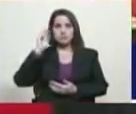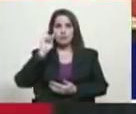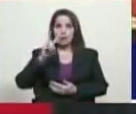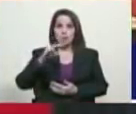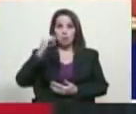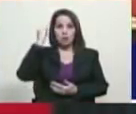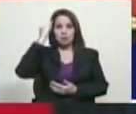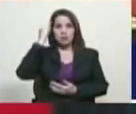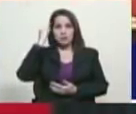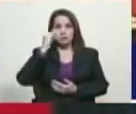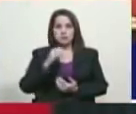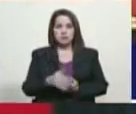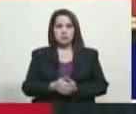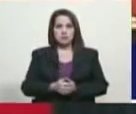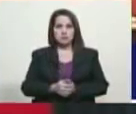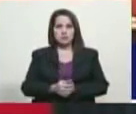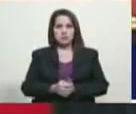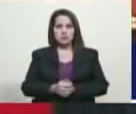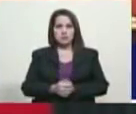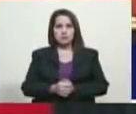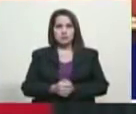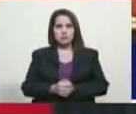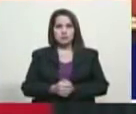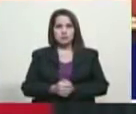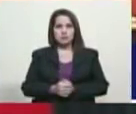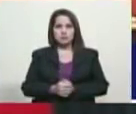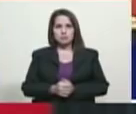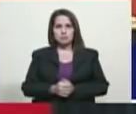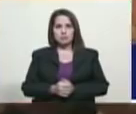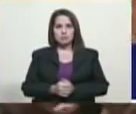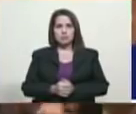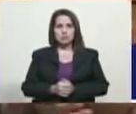y facilitadoras de la misión Riva.